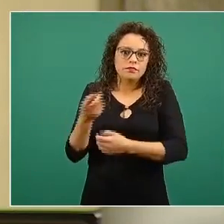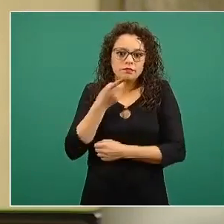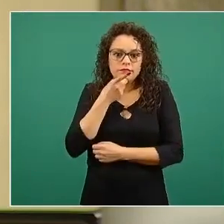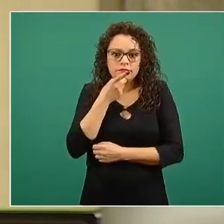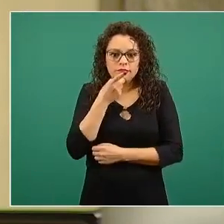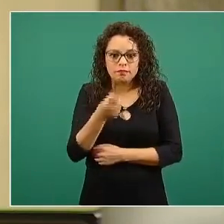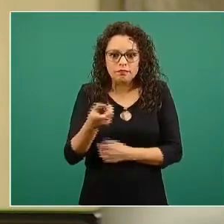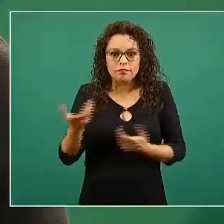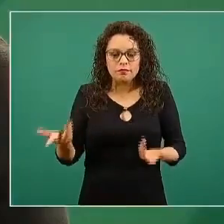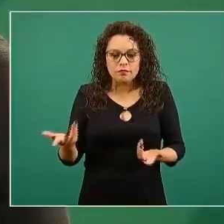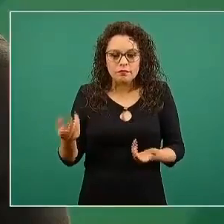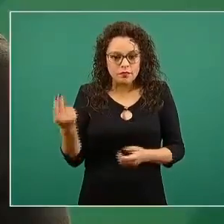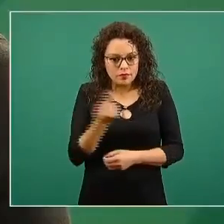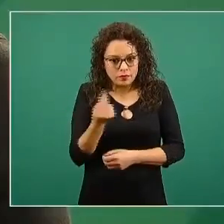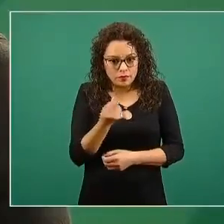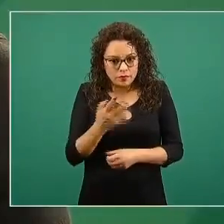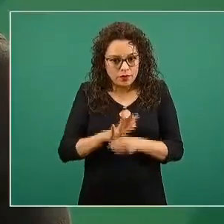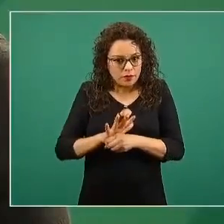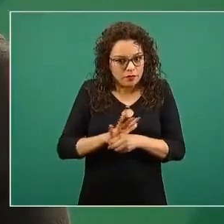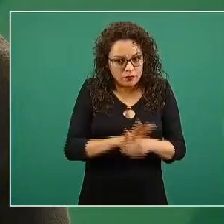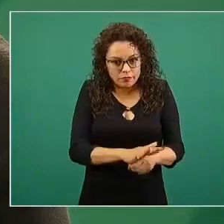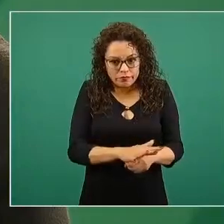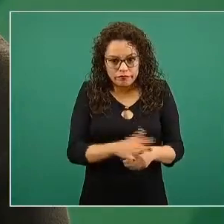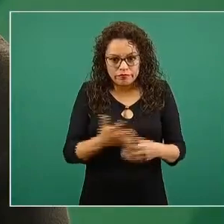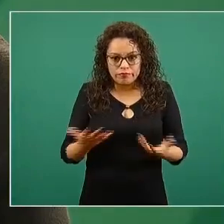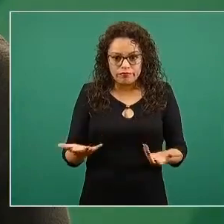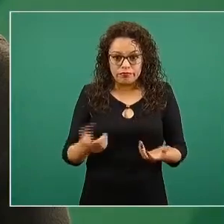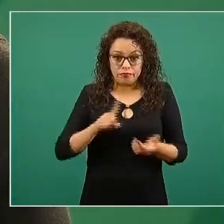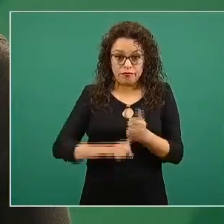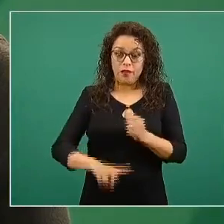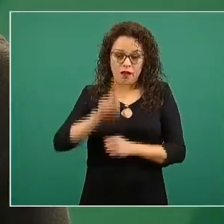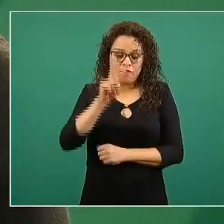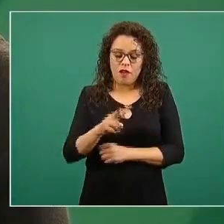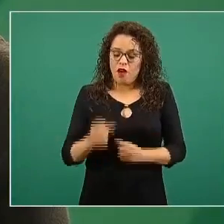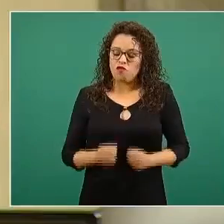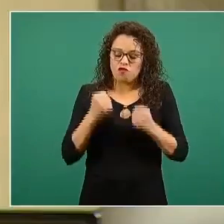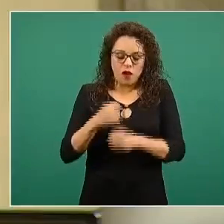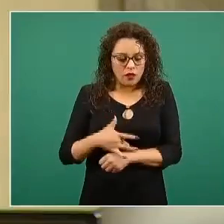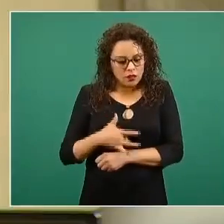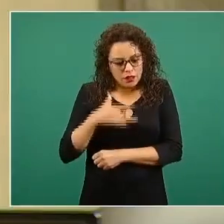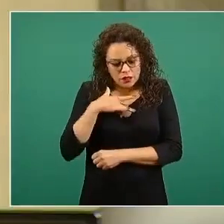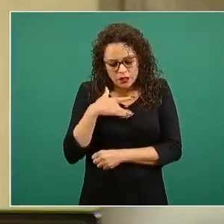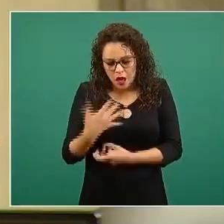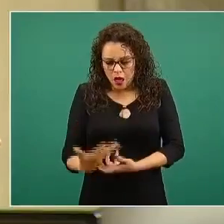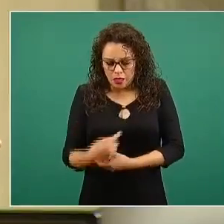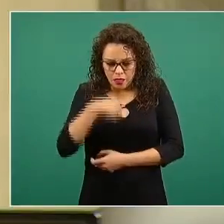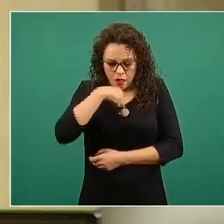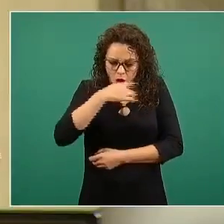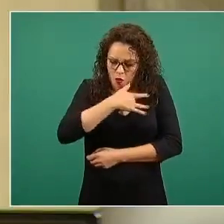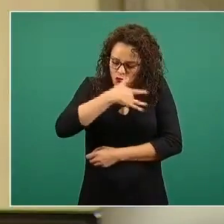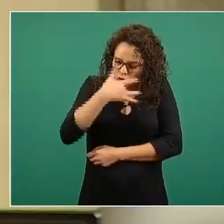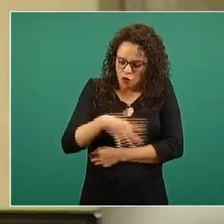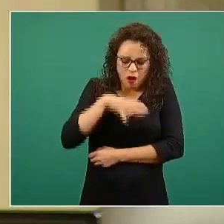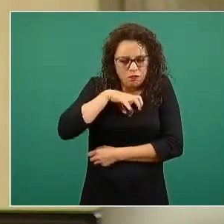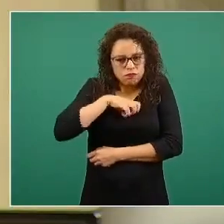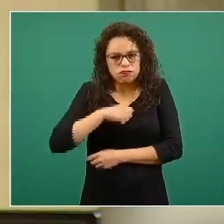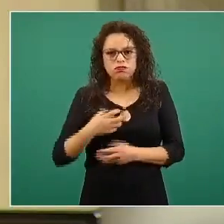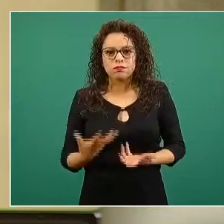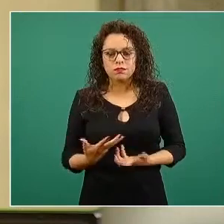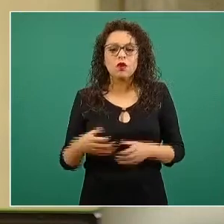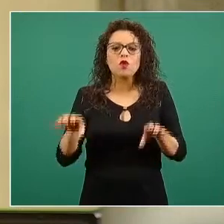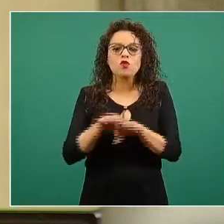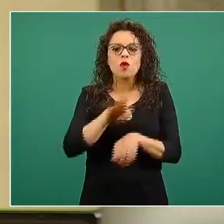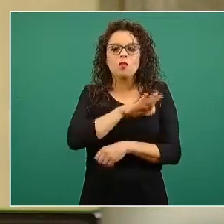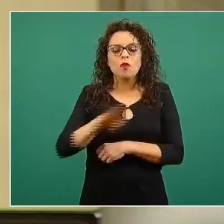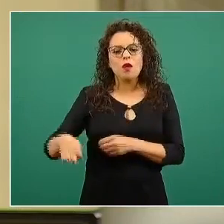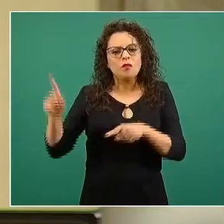los presionan, también es un fuerte golpe emocional para la familia. ¿Cómo se está trabajando precisamente para abatir este rezago que hay y que